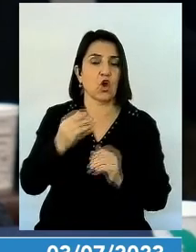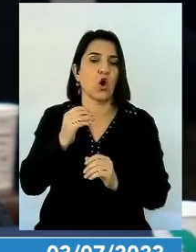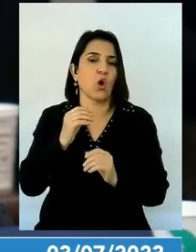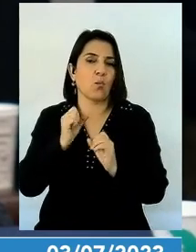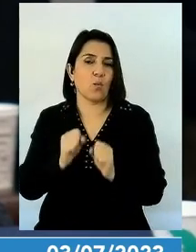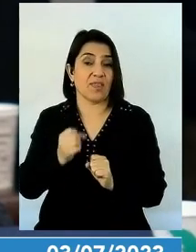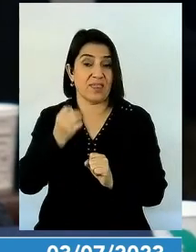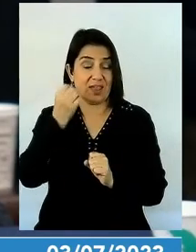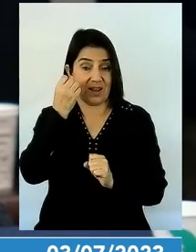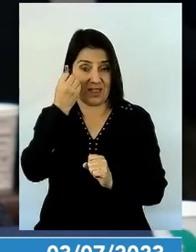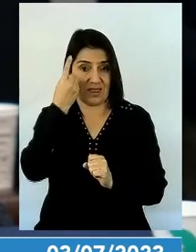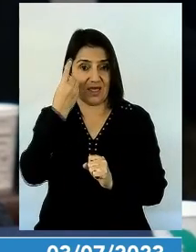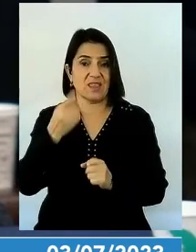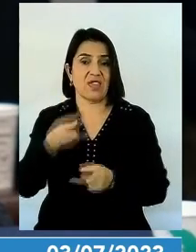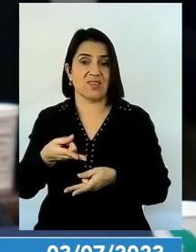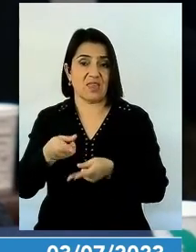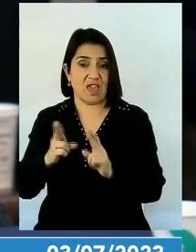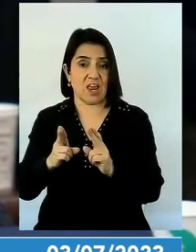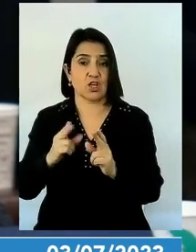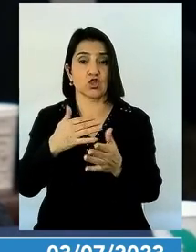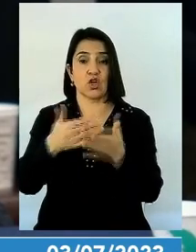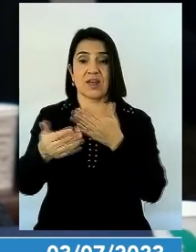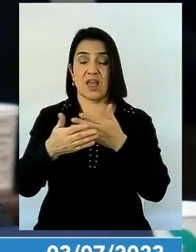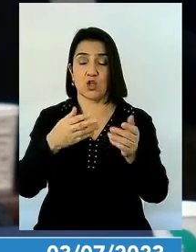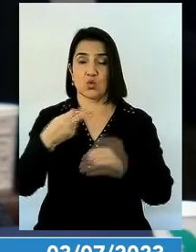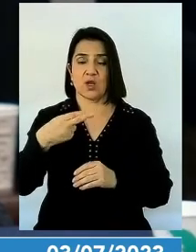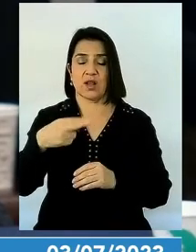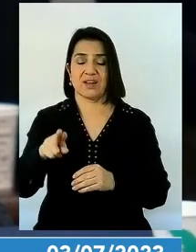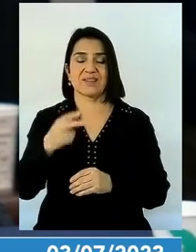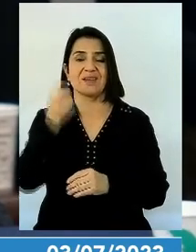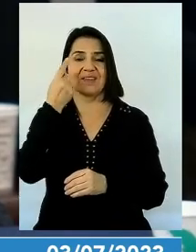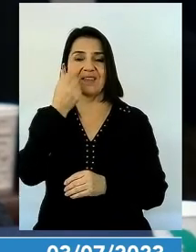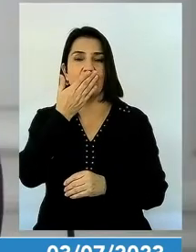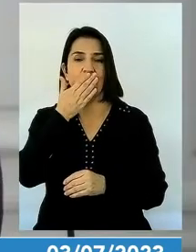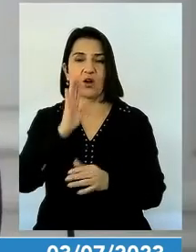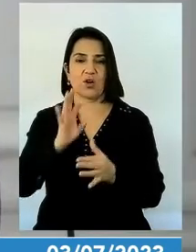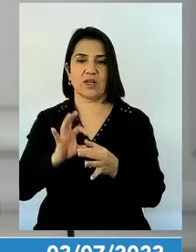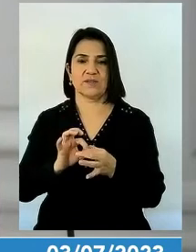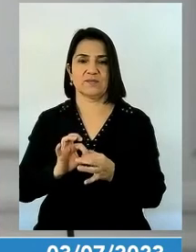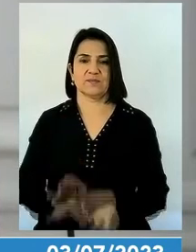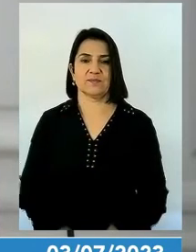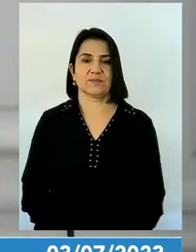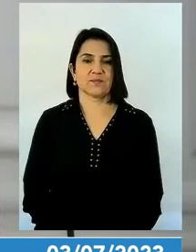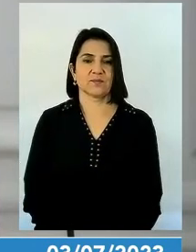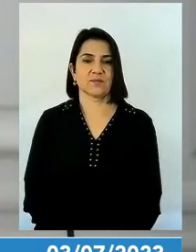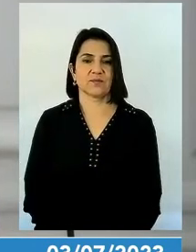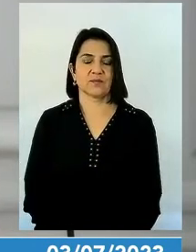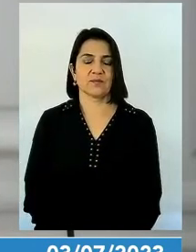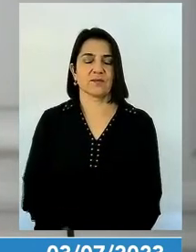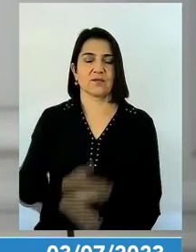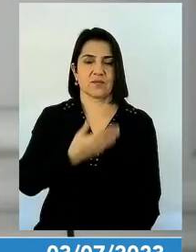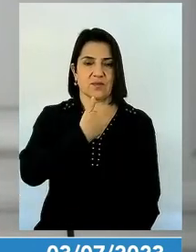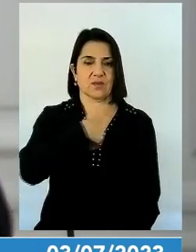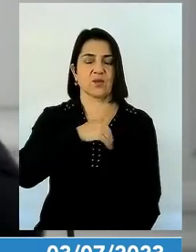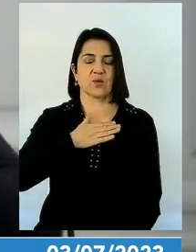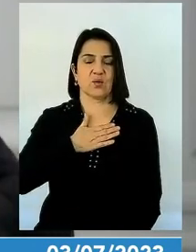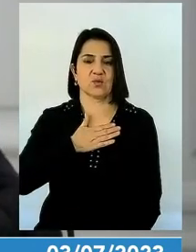naturaleza y poder, digamos, entenderlo un poco mejor. Muchas gracias. Nosotros en la